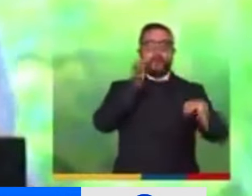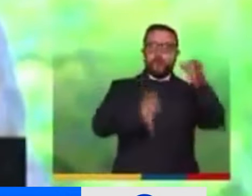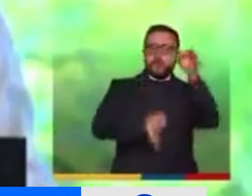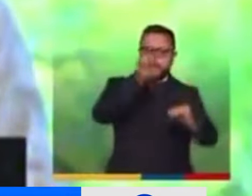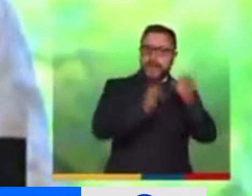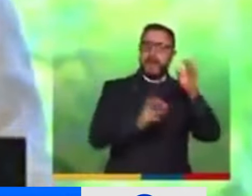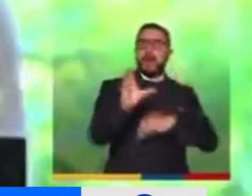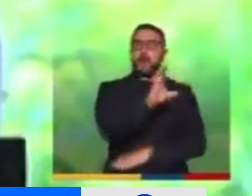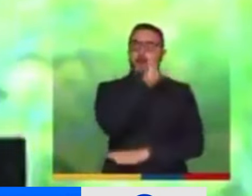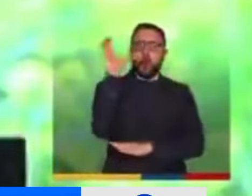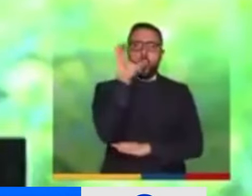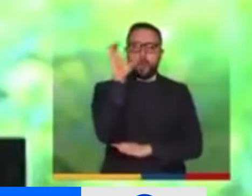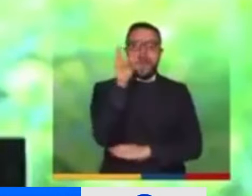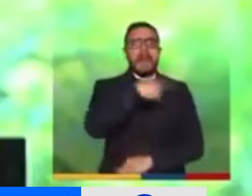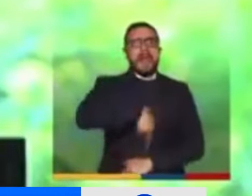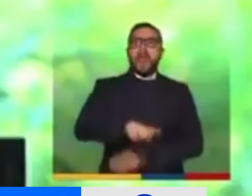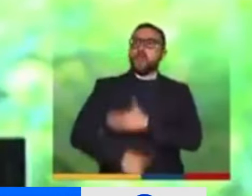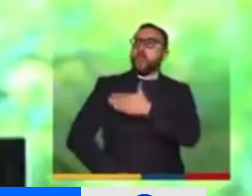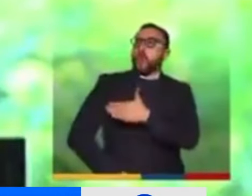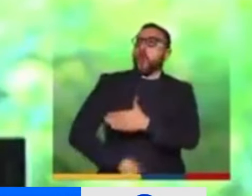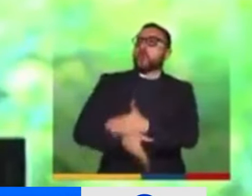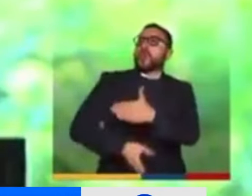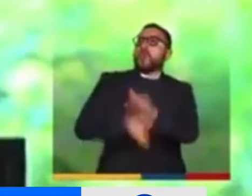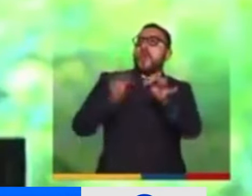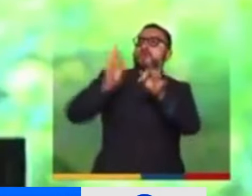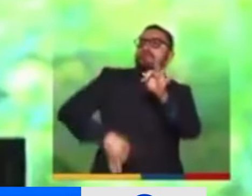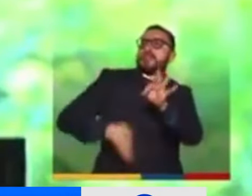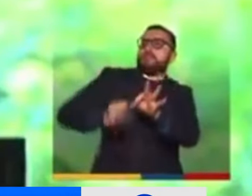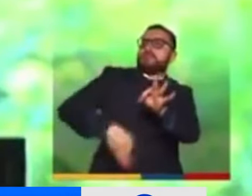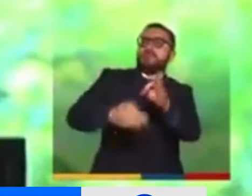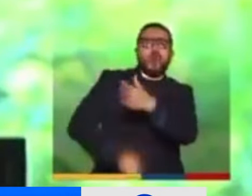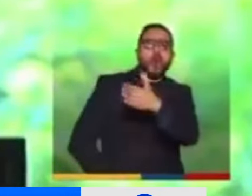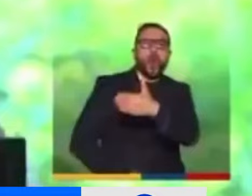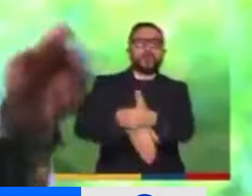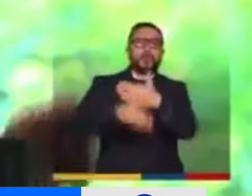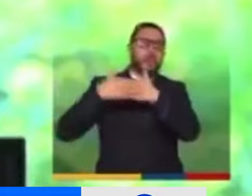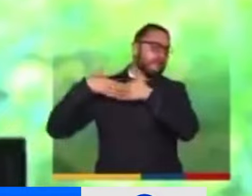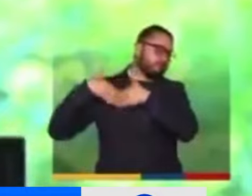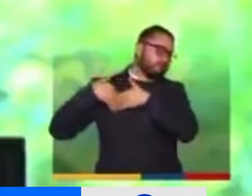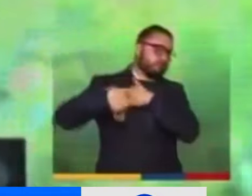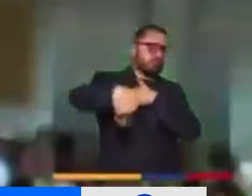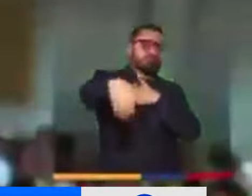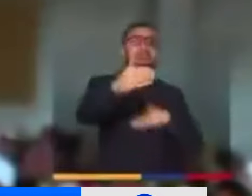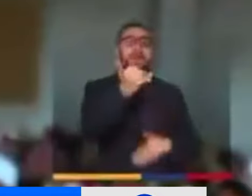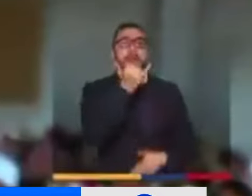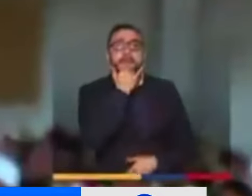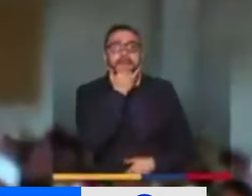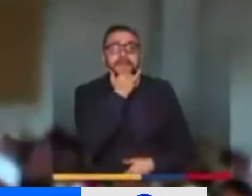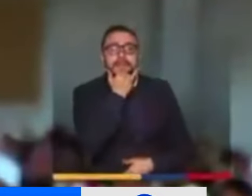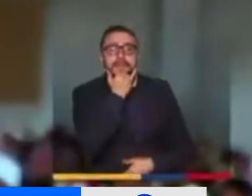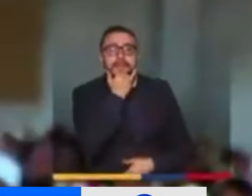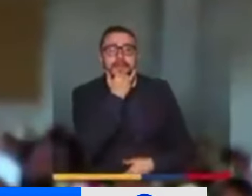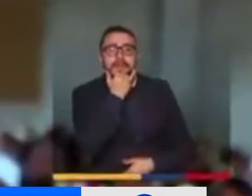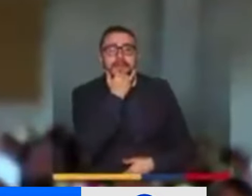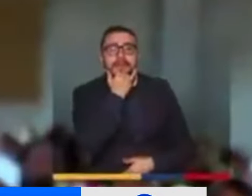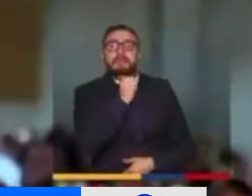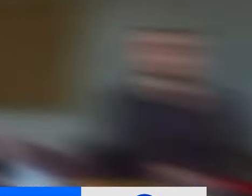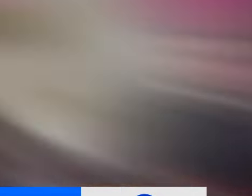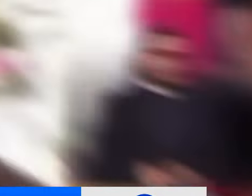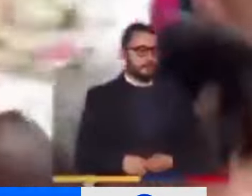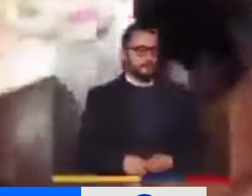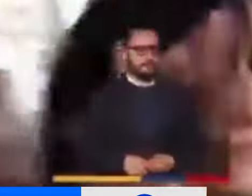de Colombia perpetúan la injusticia, lo único que van a hacer es tallar en la